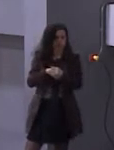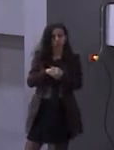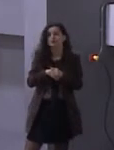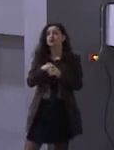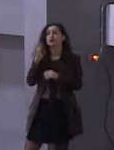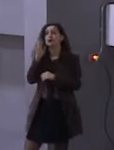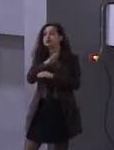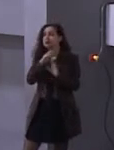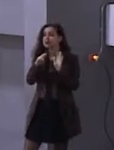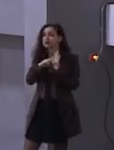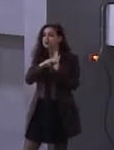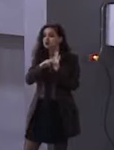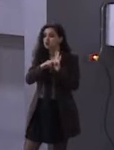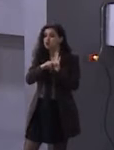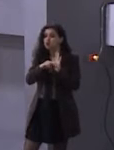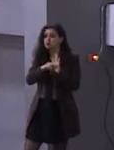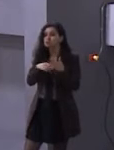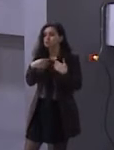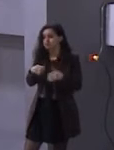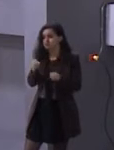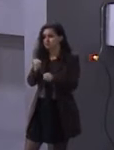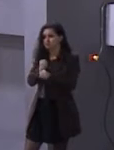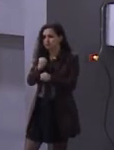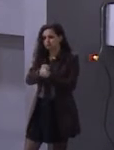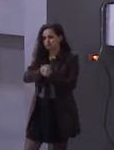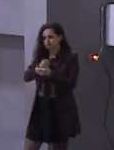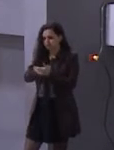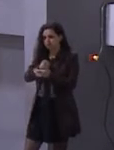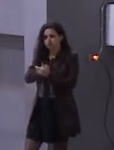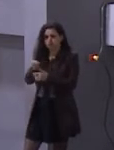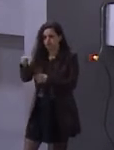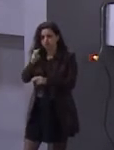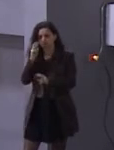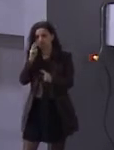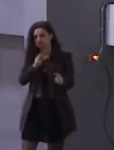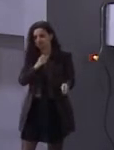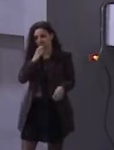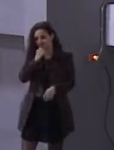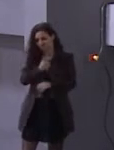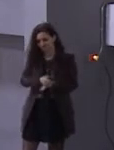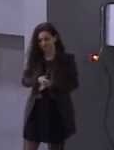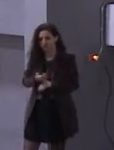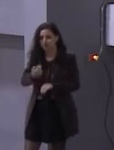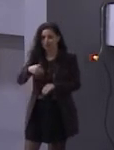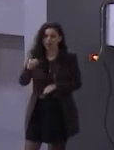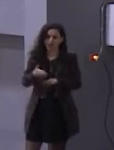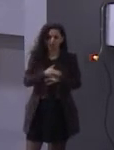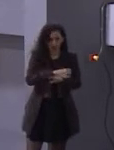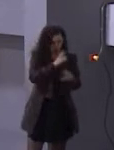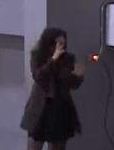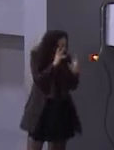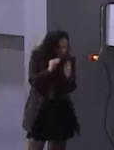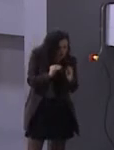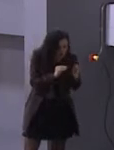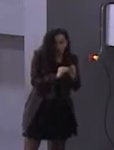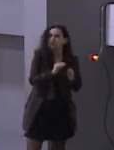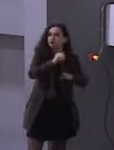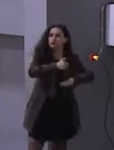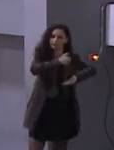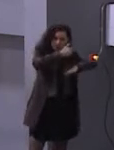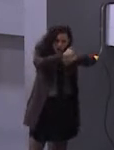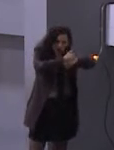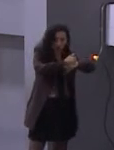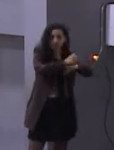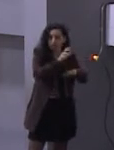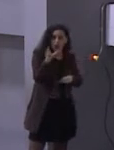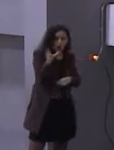Esa resolución fue producto de un gran trabajo que a veces no se ve. Había que concertar entre todos los rectores y las